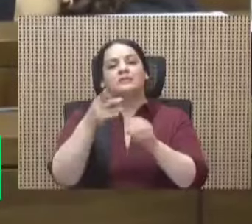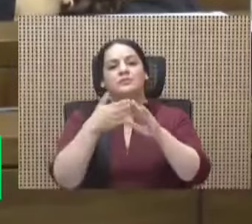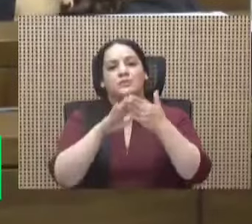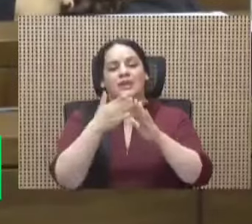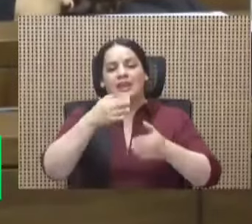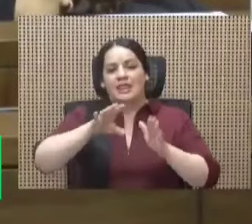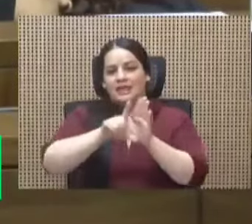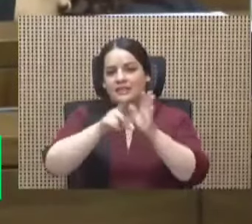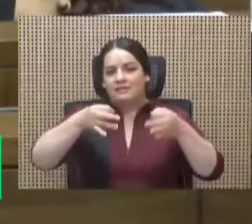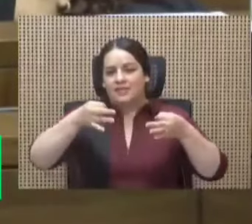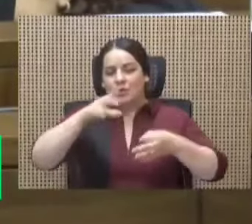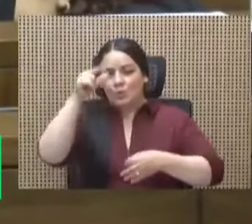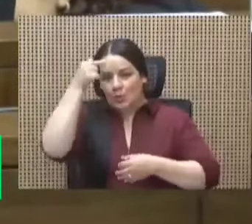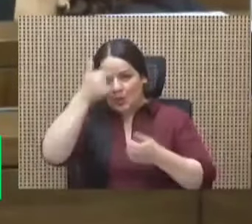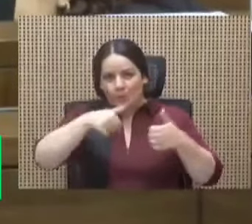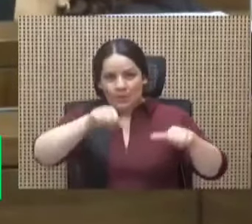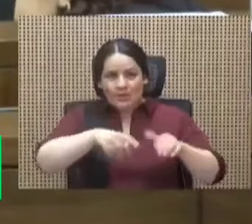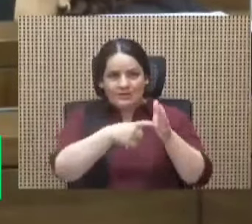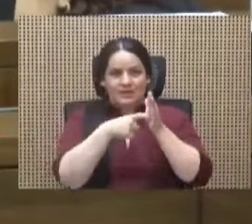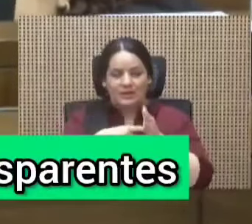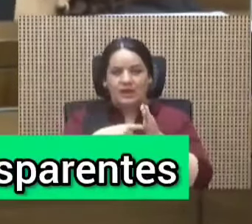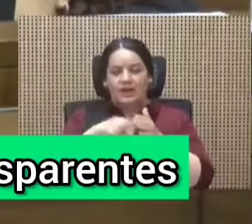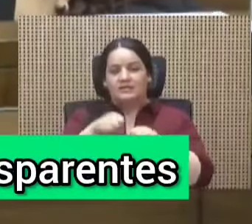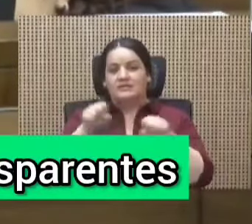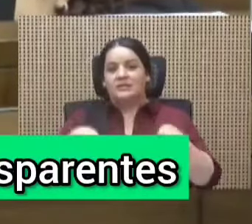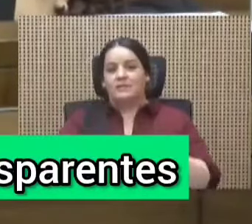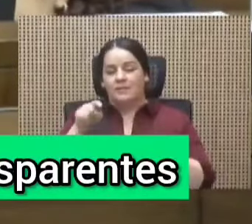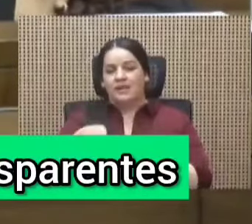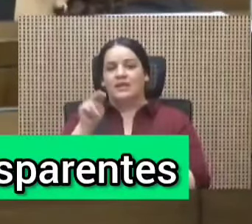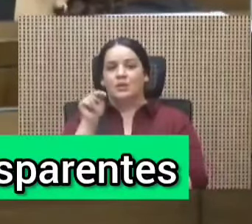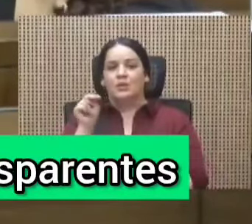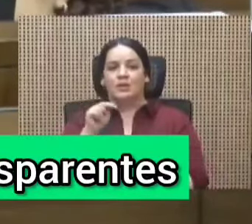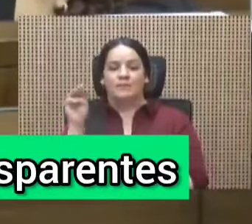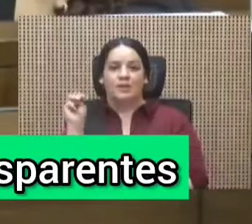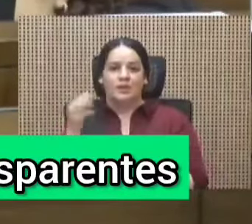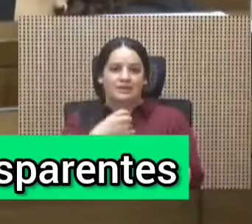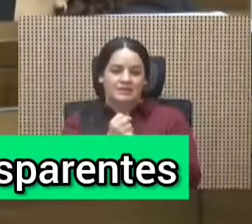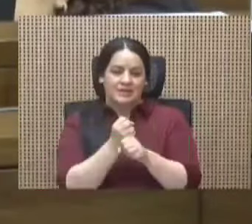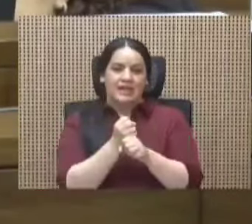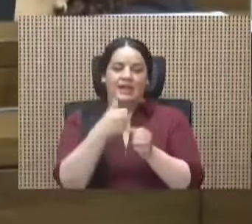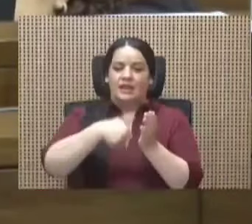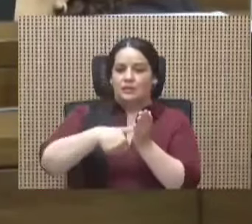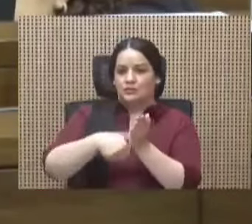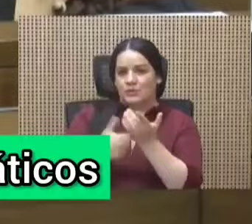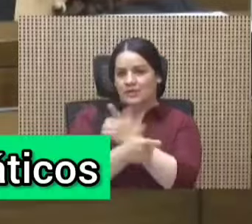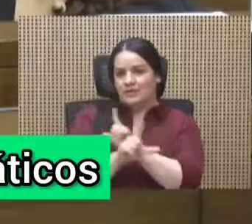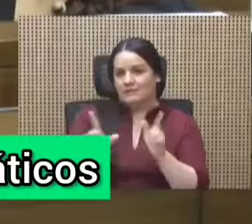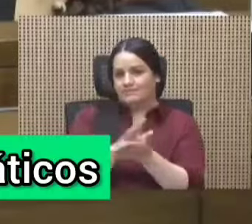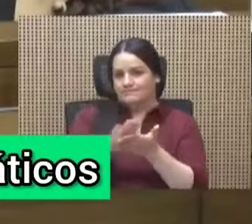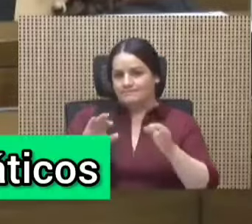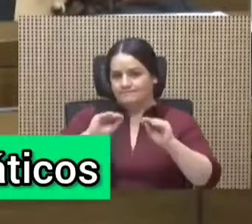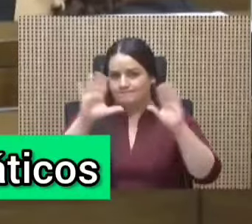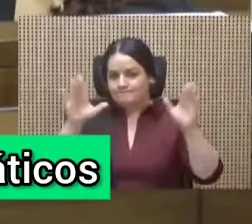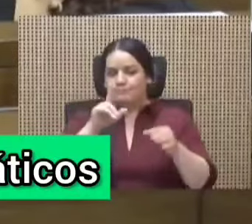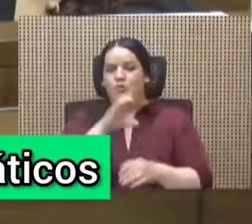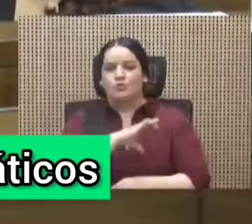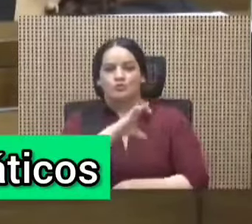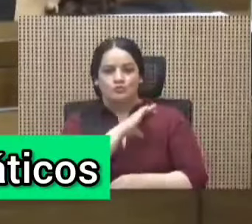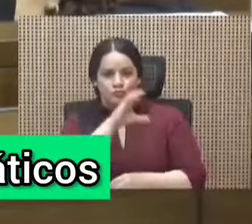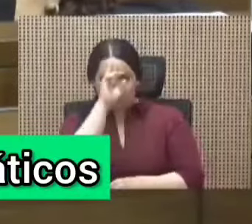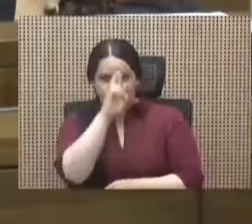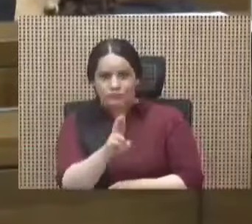Acuerda, primero, exigir al régimen de Nicolás Maduro el compromiso de realizar elecciones libres, transparentes y en condiciones que garanticen el respeto por los